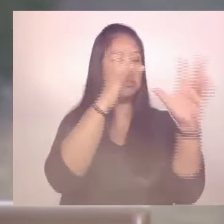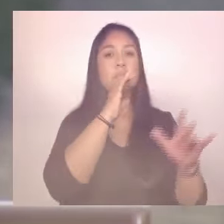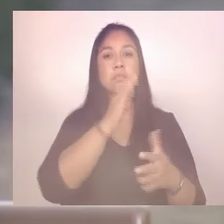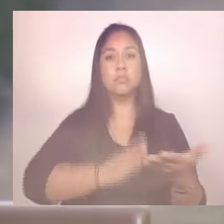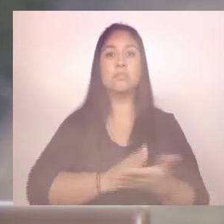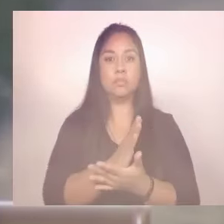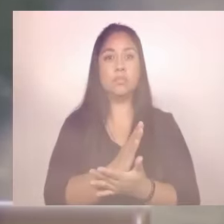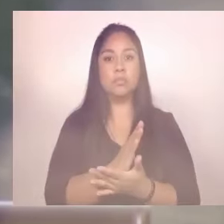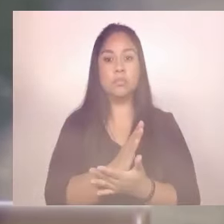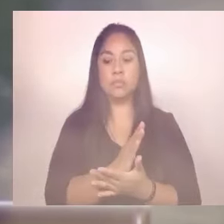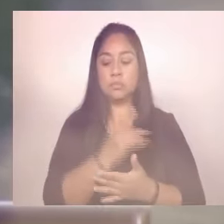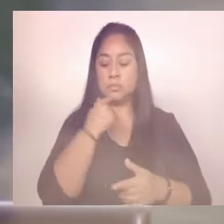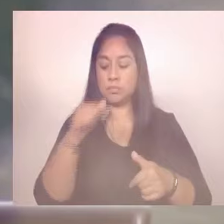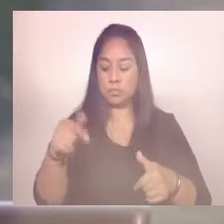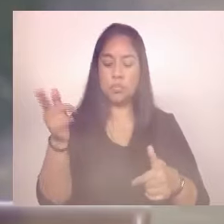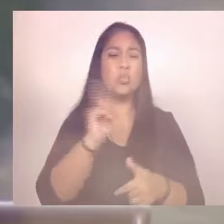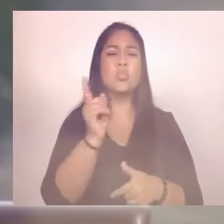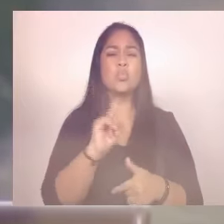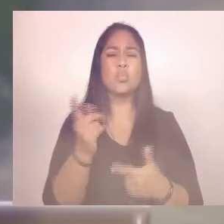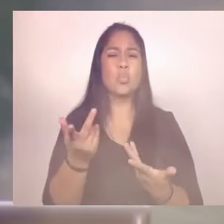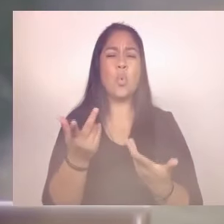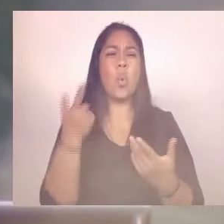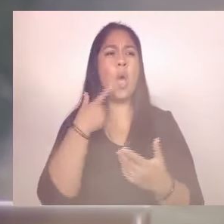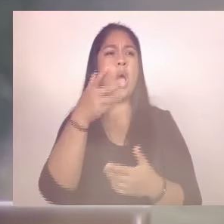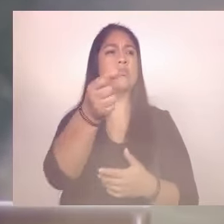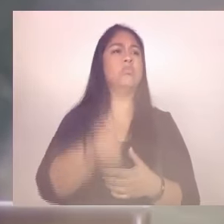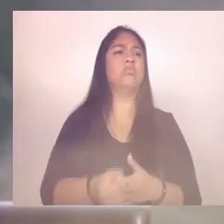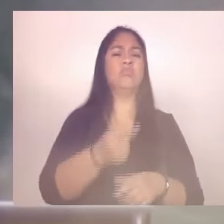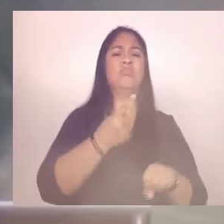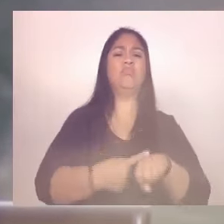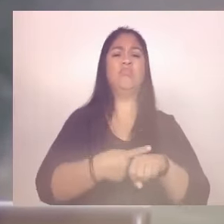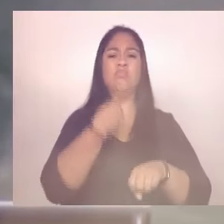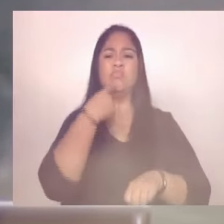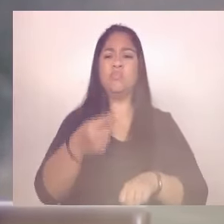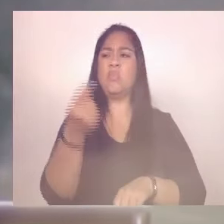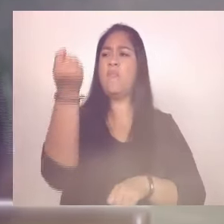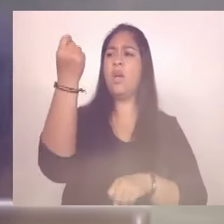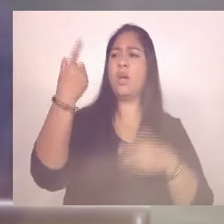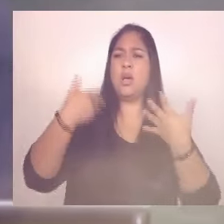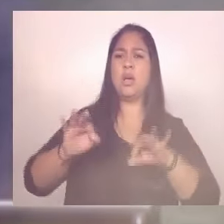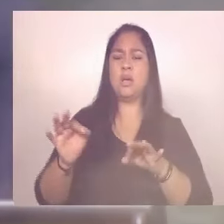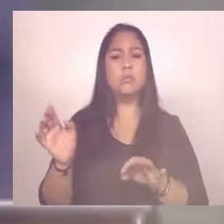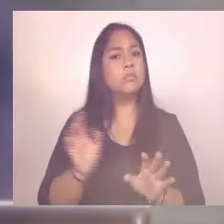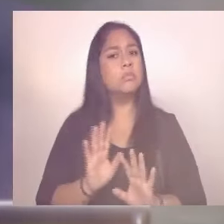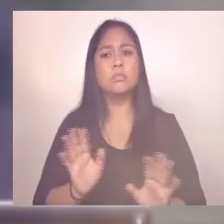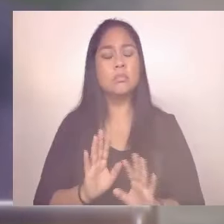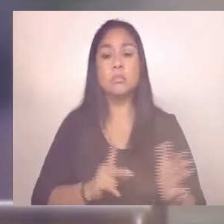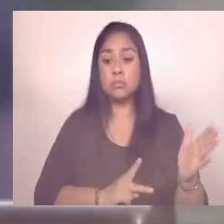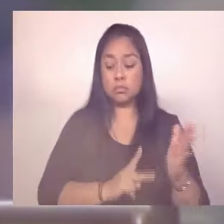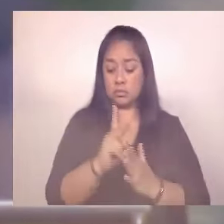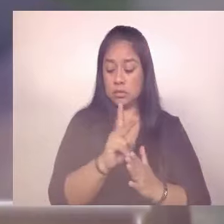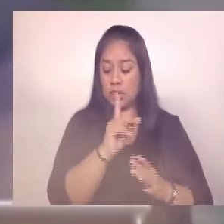derecho, una opción, no una sentencia derivada de la falta de oportunidades,